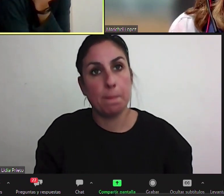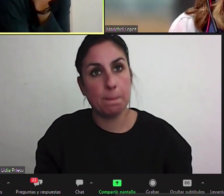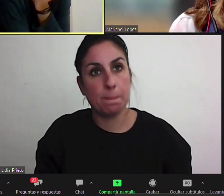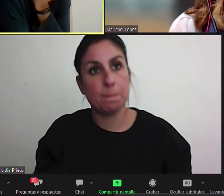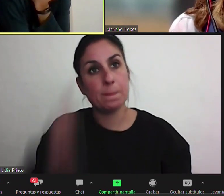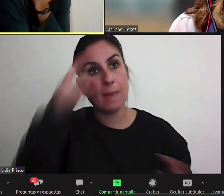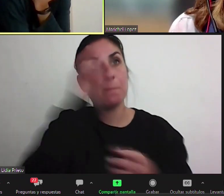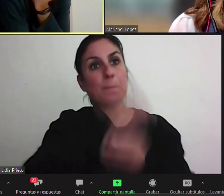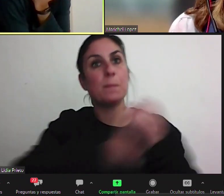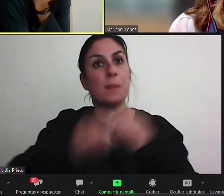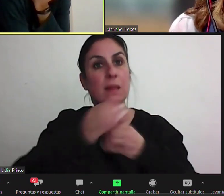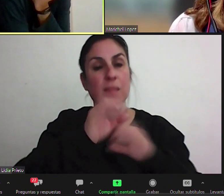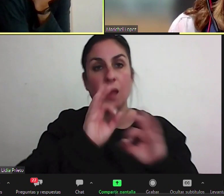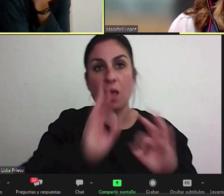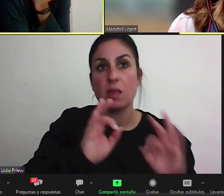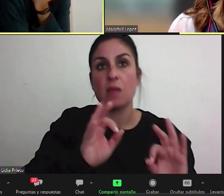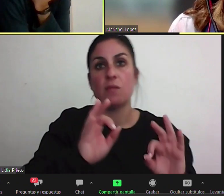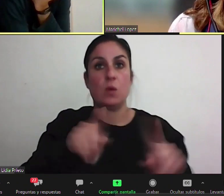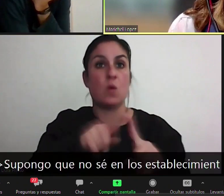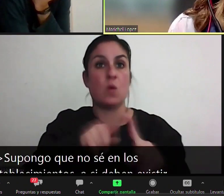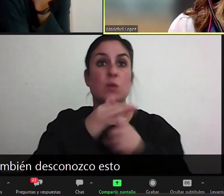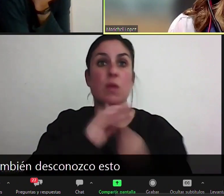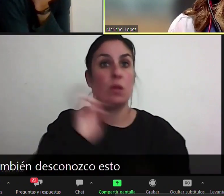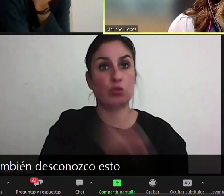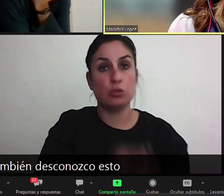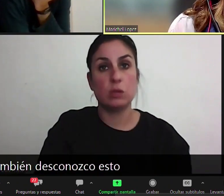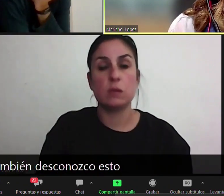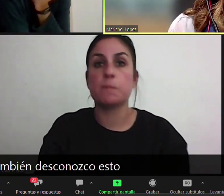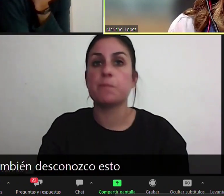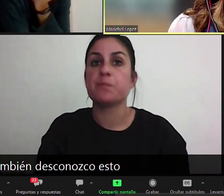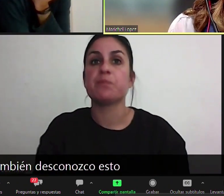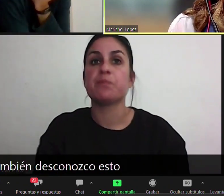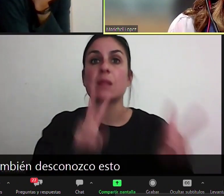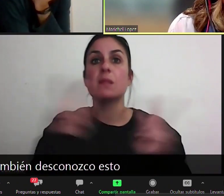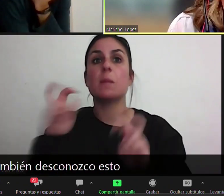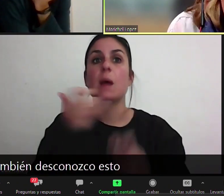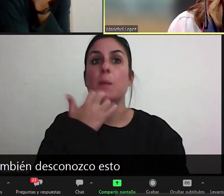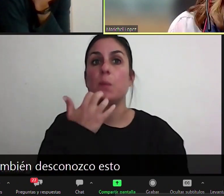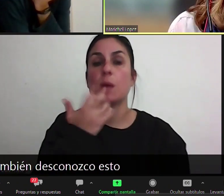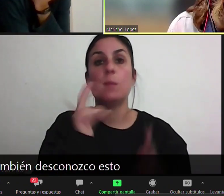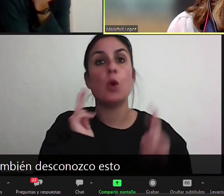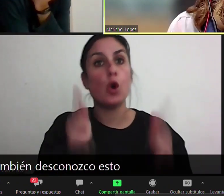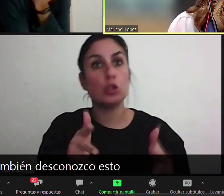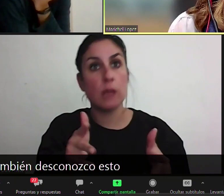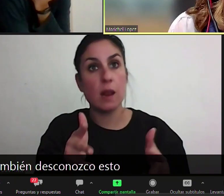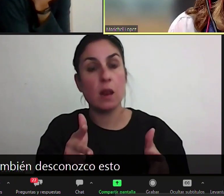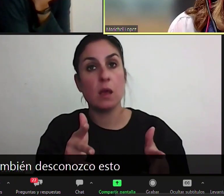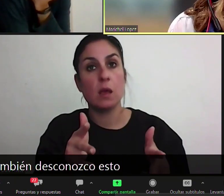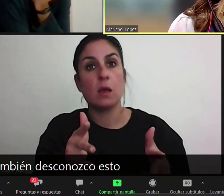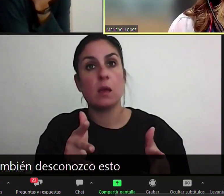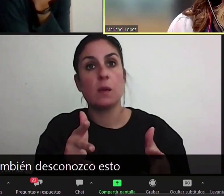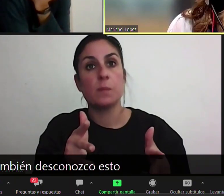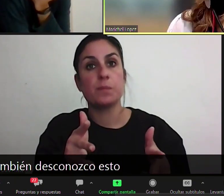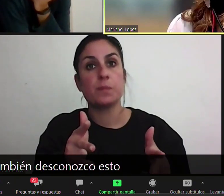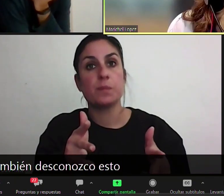otras ciertas situaciones. Es adecuarlo. En el tema, por ejemplo, de hoteles y establecimientos